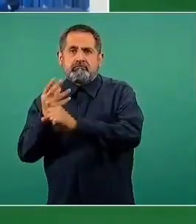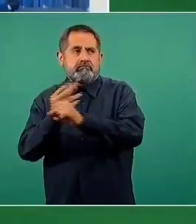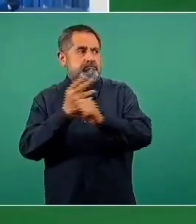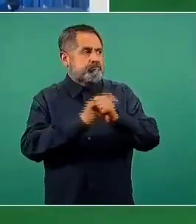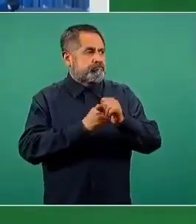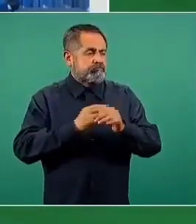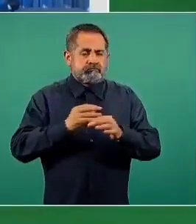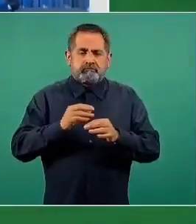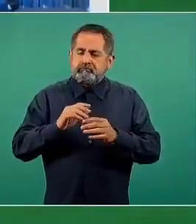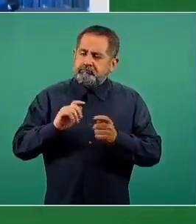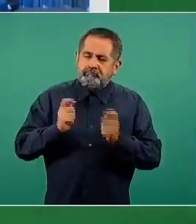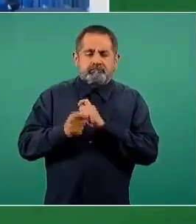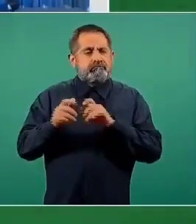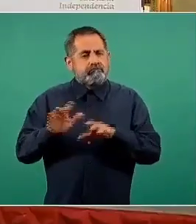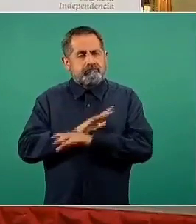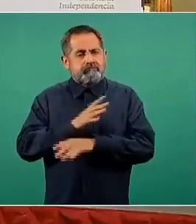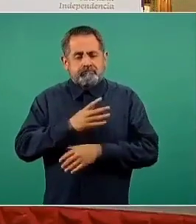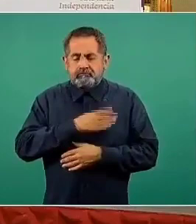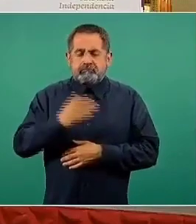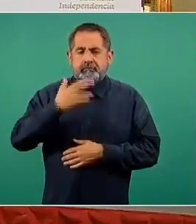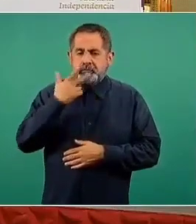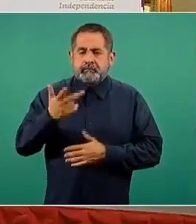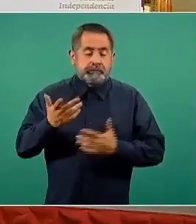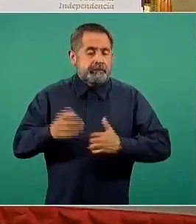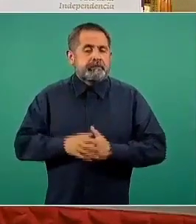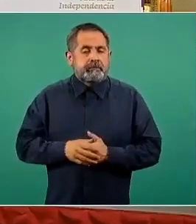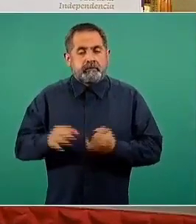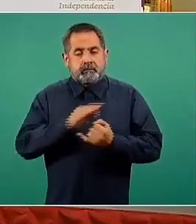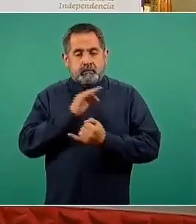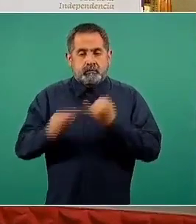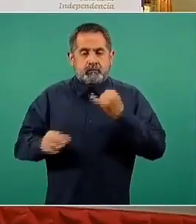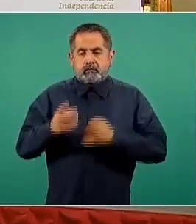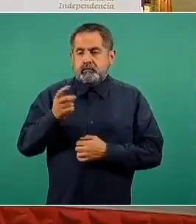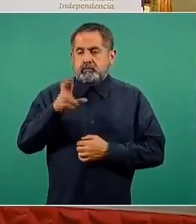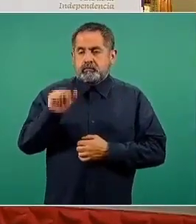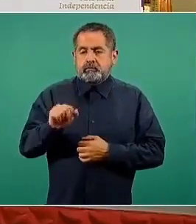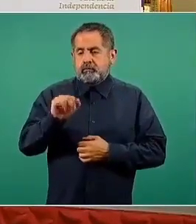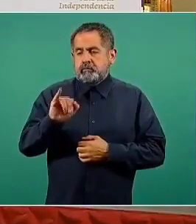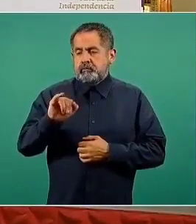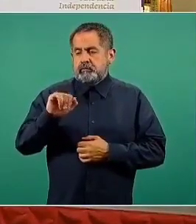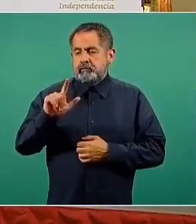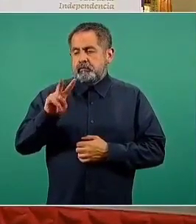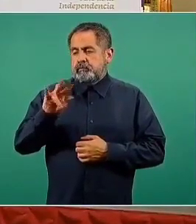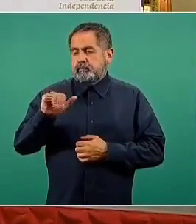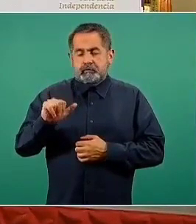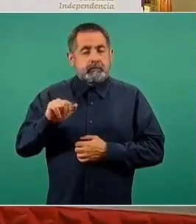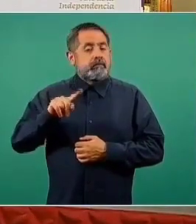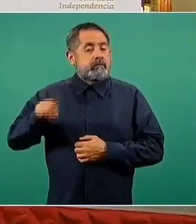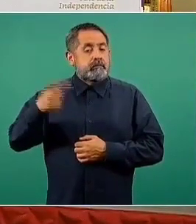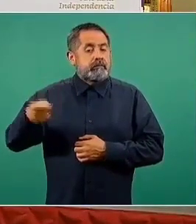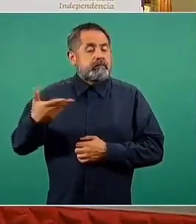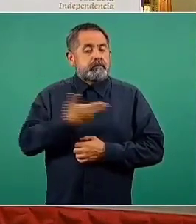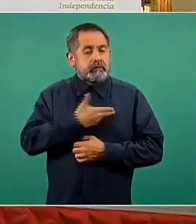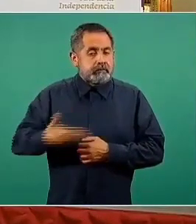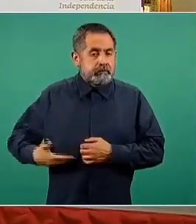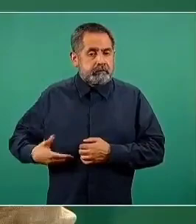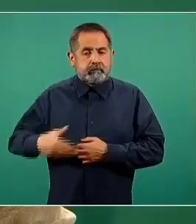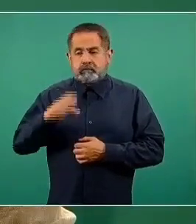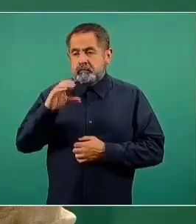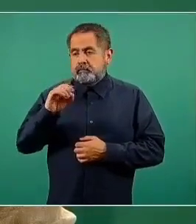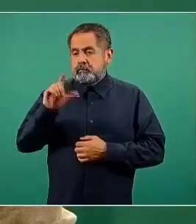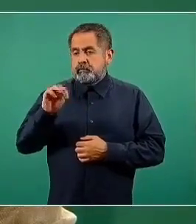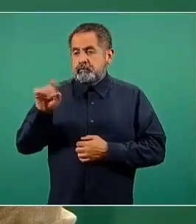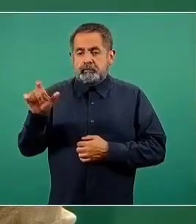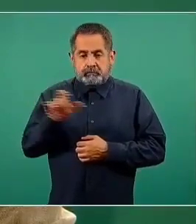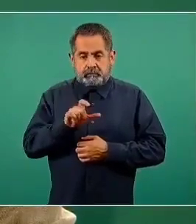Salud. Y finalmente la doctora Silvia Giorguli, quien es la presidenta del Colegio de